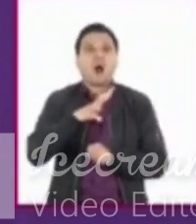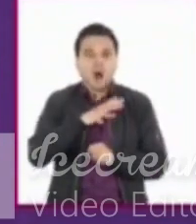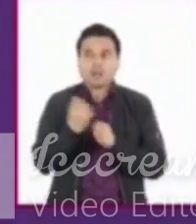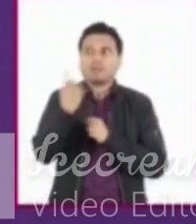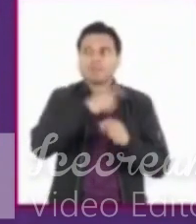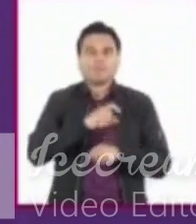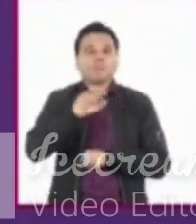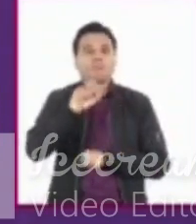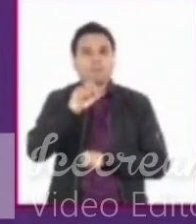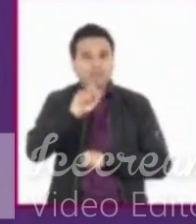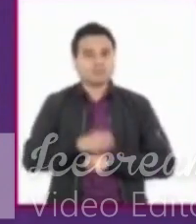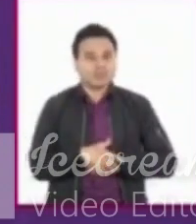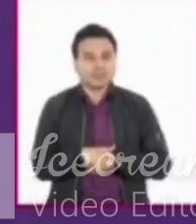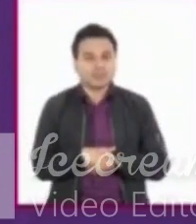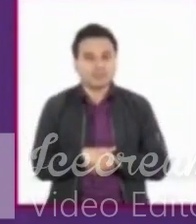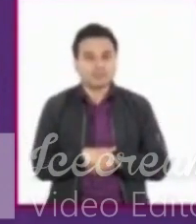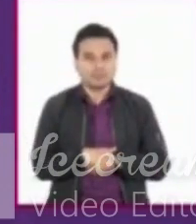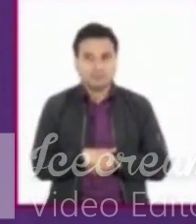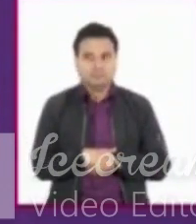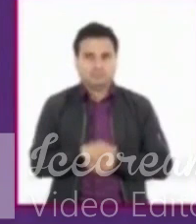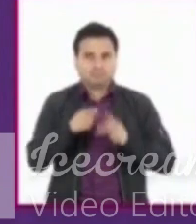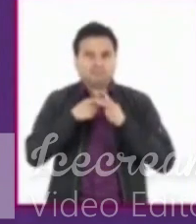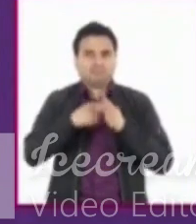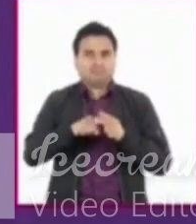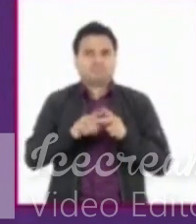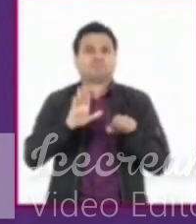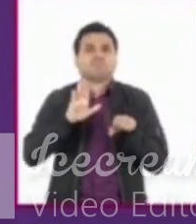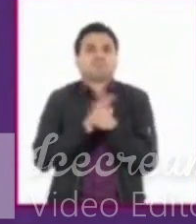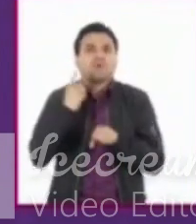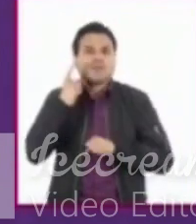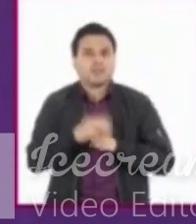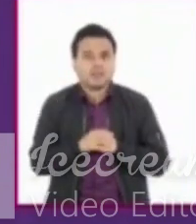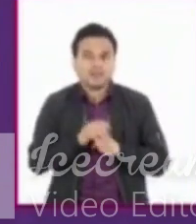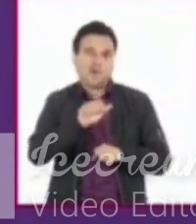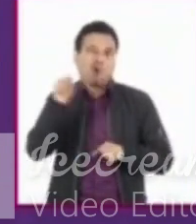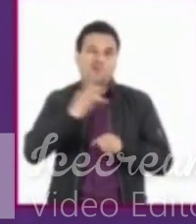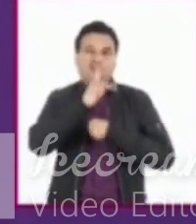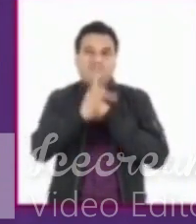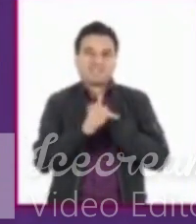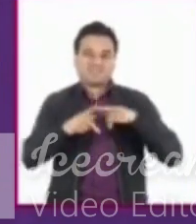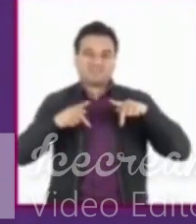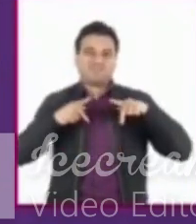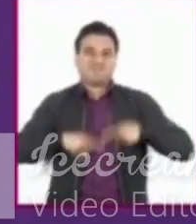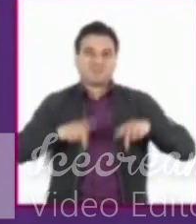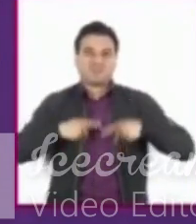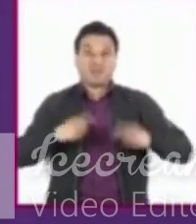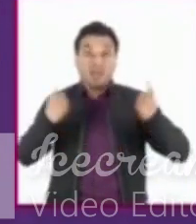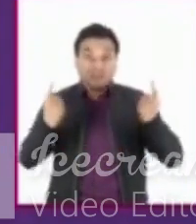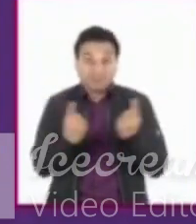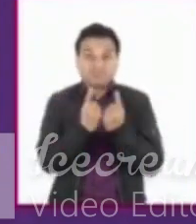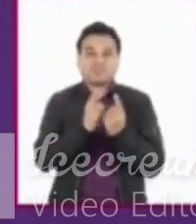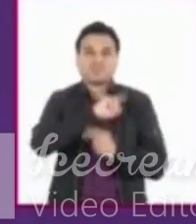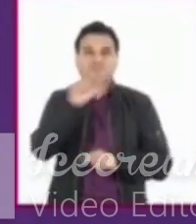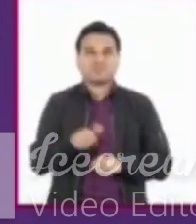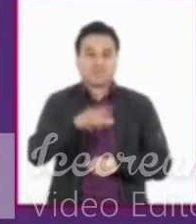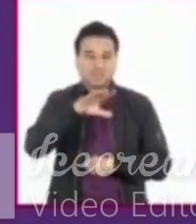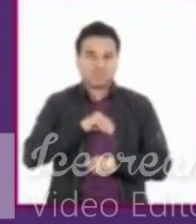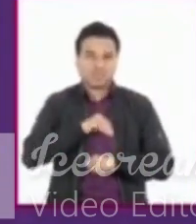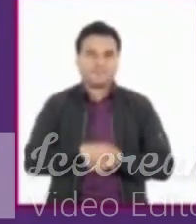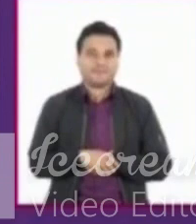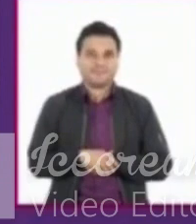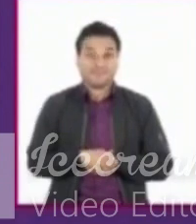reportados en el sector salud, originados por contacto con personas de otros países que presentaban esta enfermedad. Estos